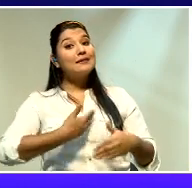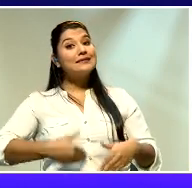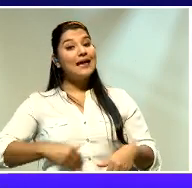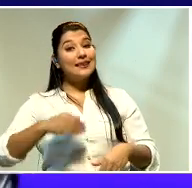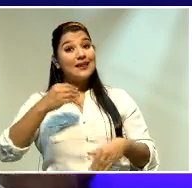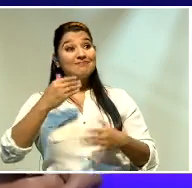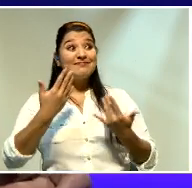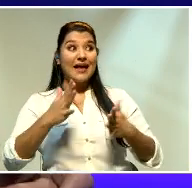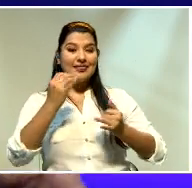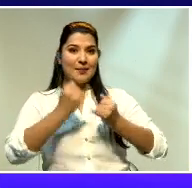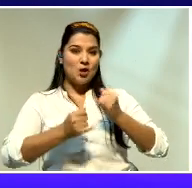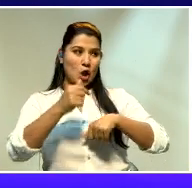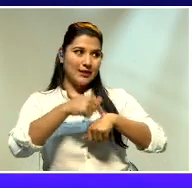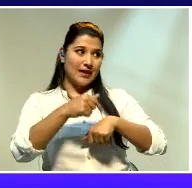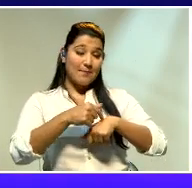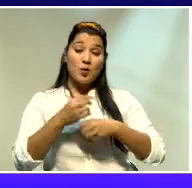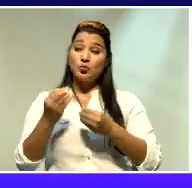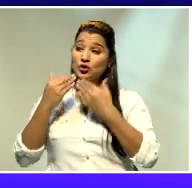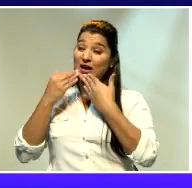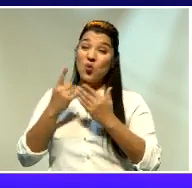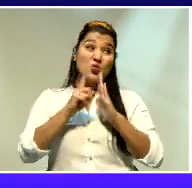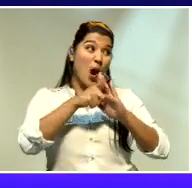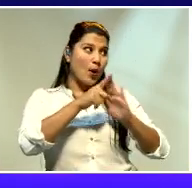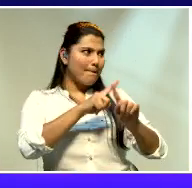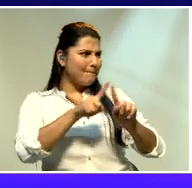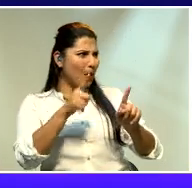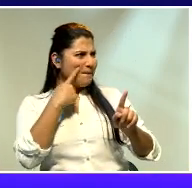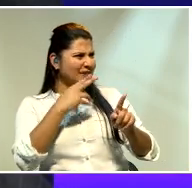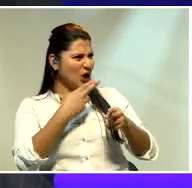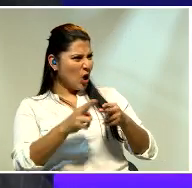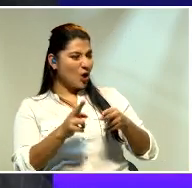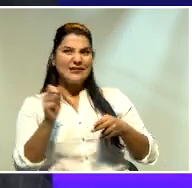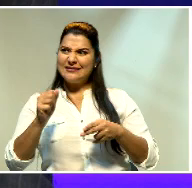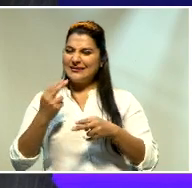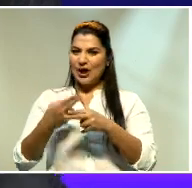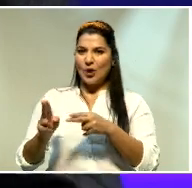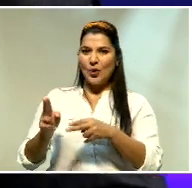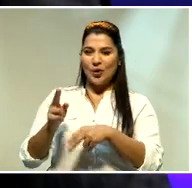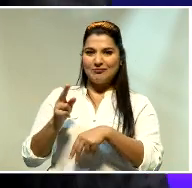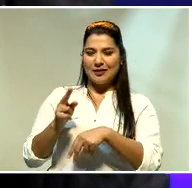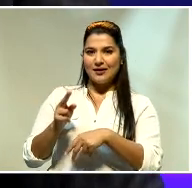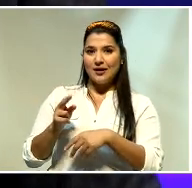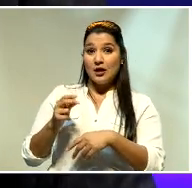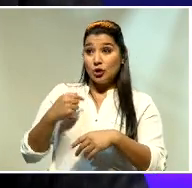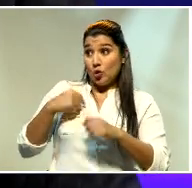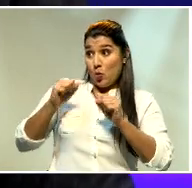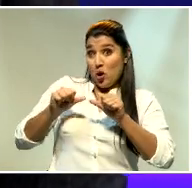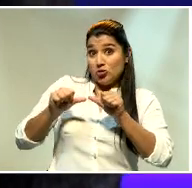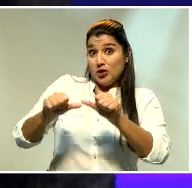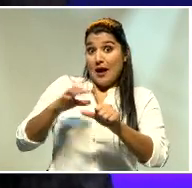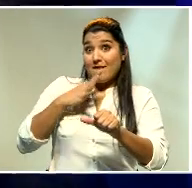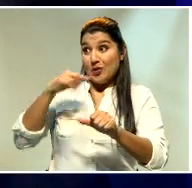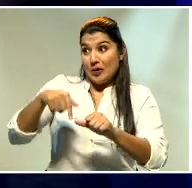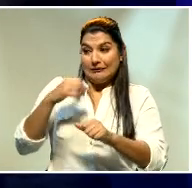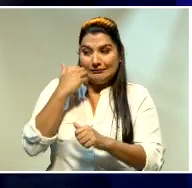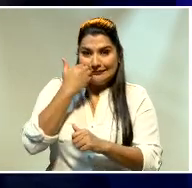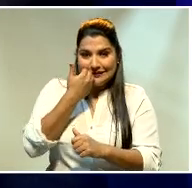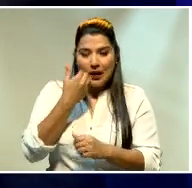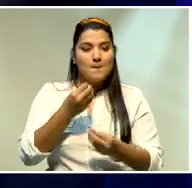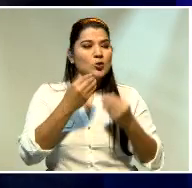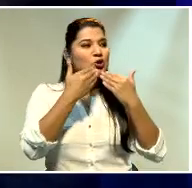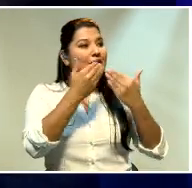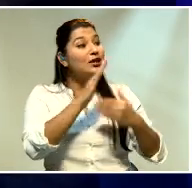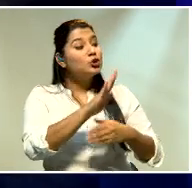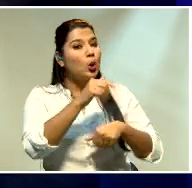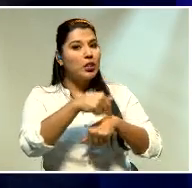Se nos fue el tiempo. Muchísimas Era una gracias. hora, pero resultó cortita. No, se hizo muy corta. Dirían que puedo seguir aquí, qué pena. Le agradezco